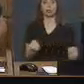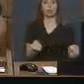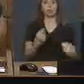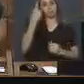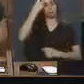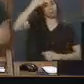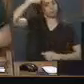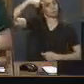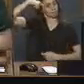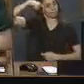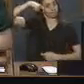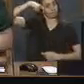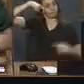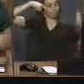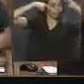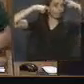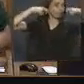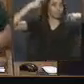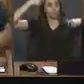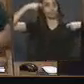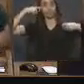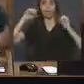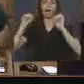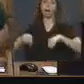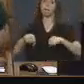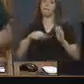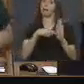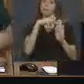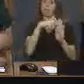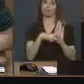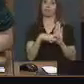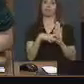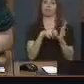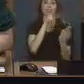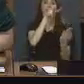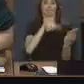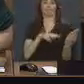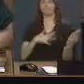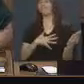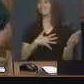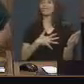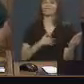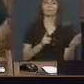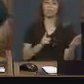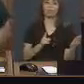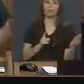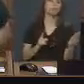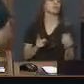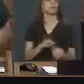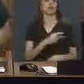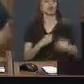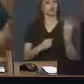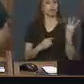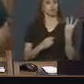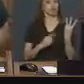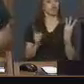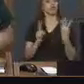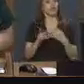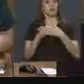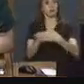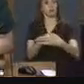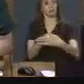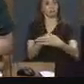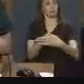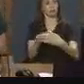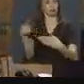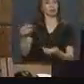foro interno, ministra, aprobar un proyecto que en lo sustantivo no nos convence, pero no vamos a ser quienes tampoco obstaculizan